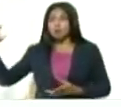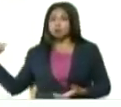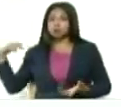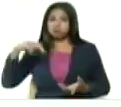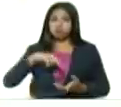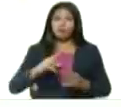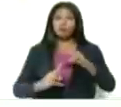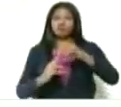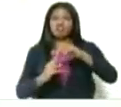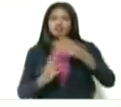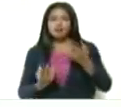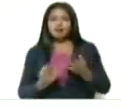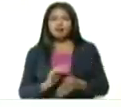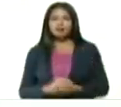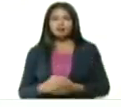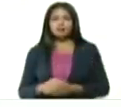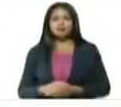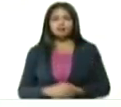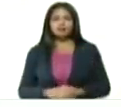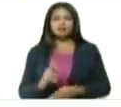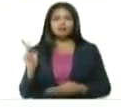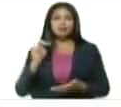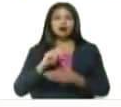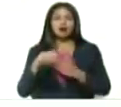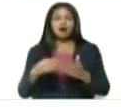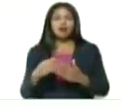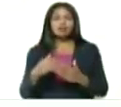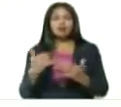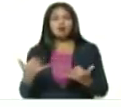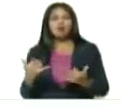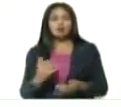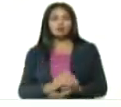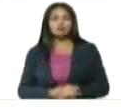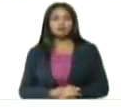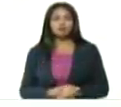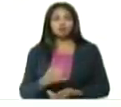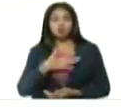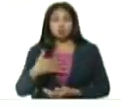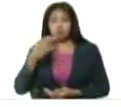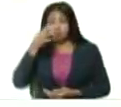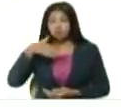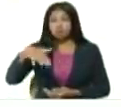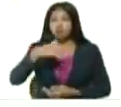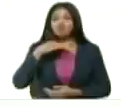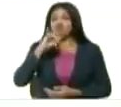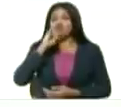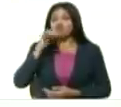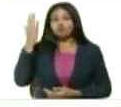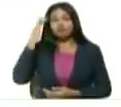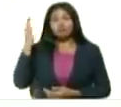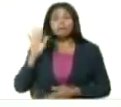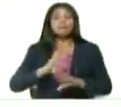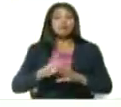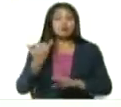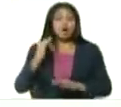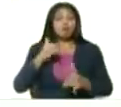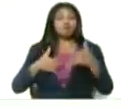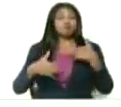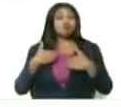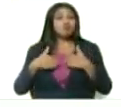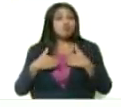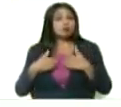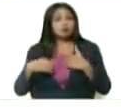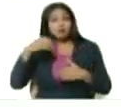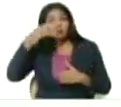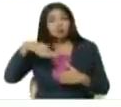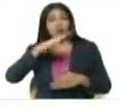que han venido llegando desde el Táchira. Quiero que el pueblo esté bien informado porque había preocupación del